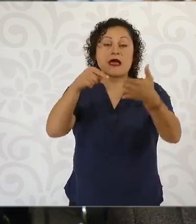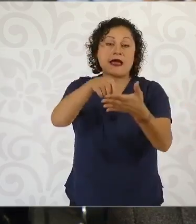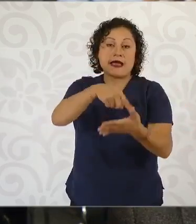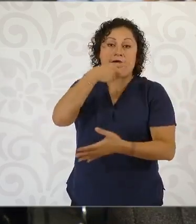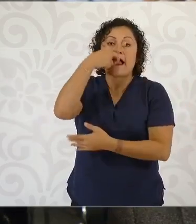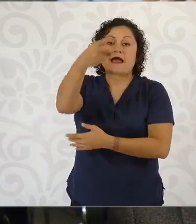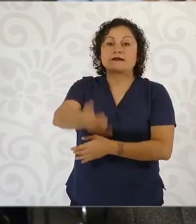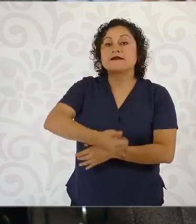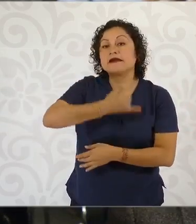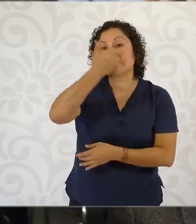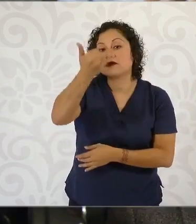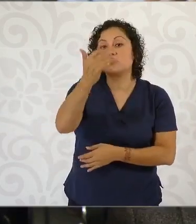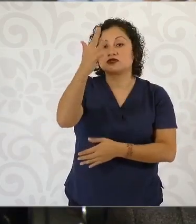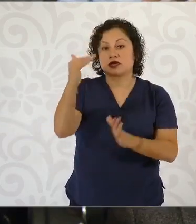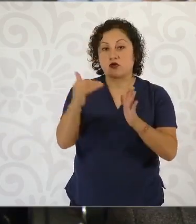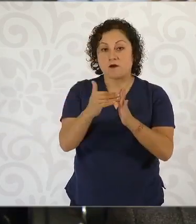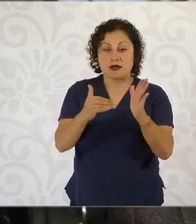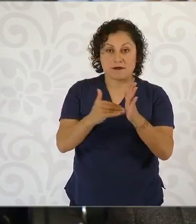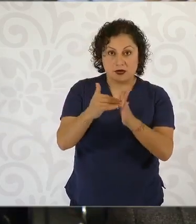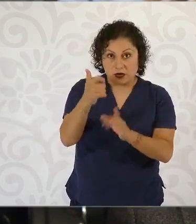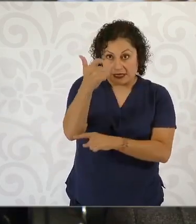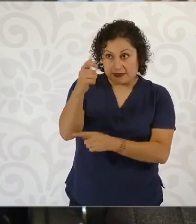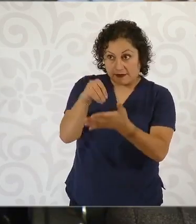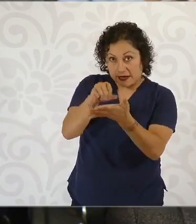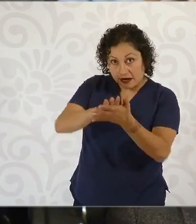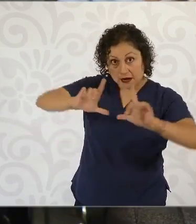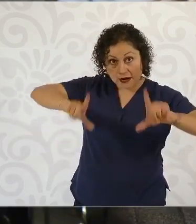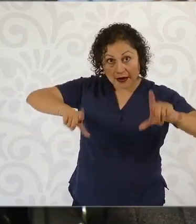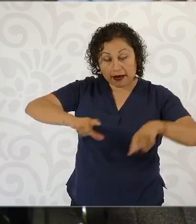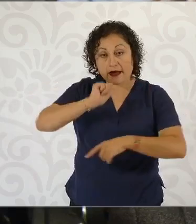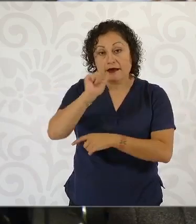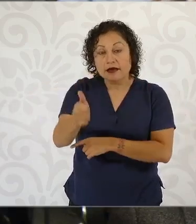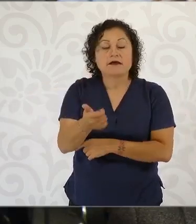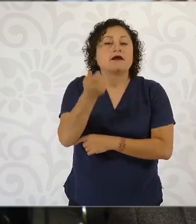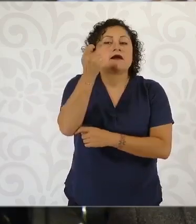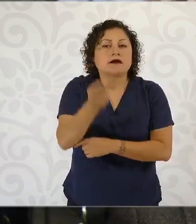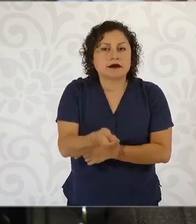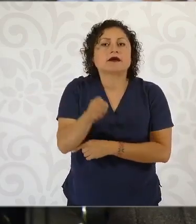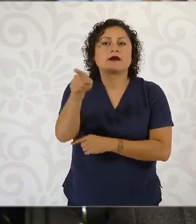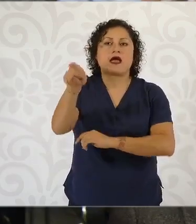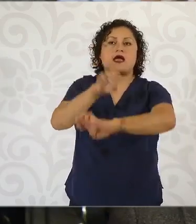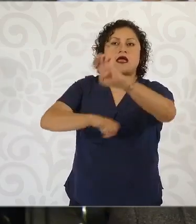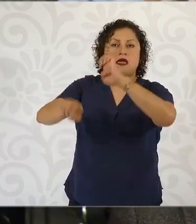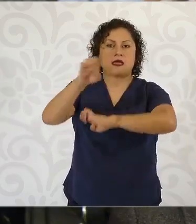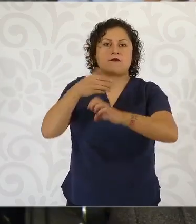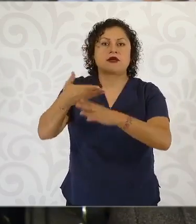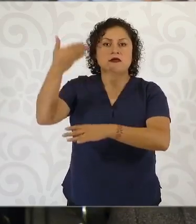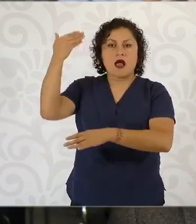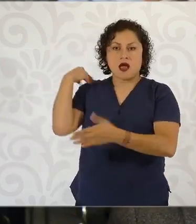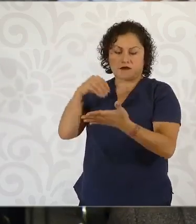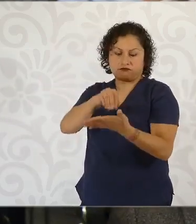por casi 5,000 millones de pesos de registro. Es decir, se había puesto que este proveedor había recibido esa cantidad de